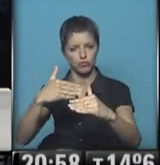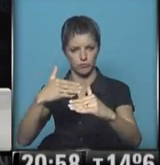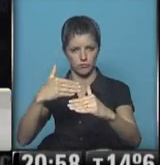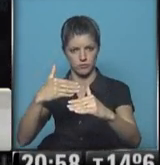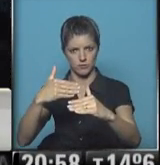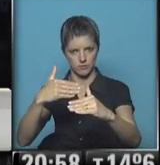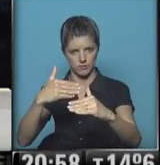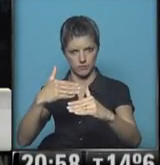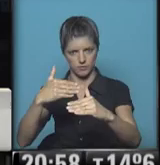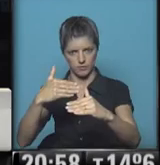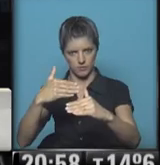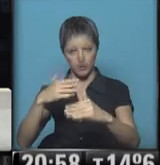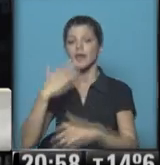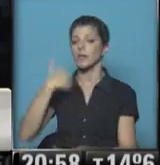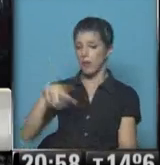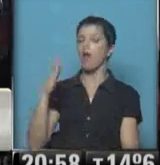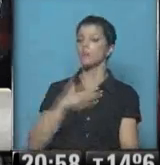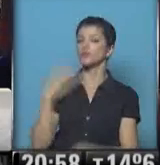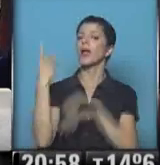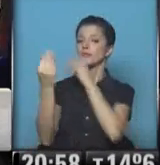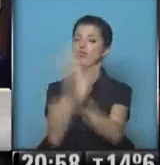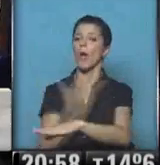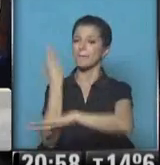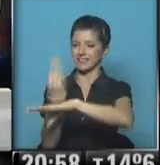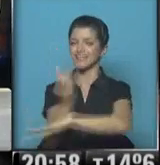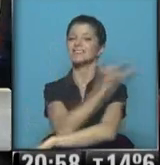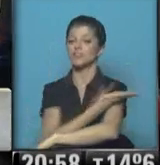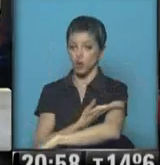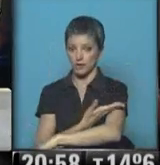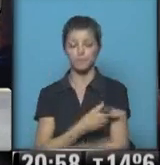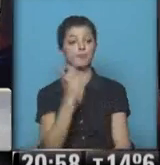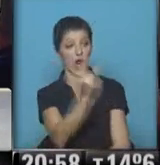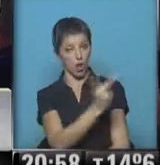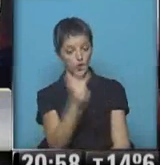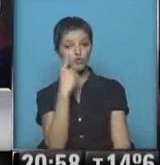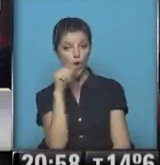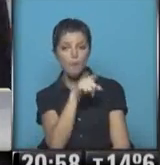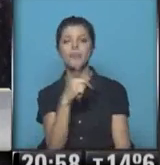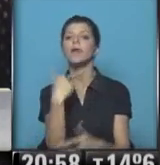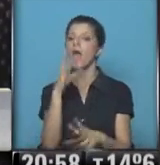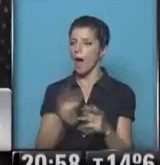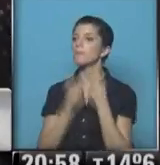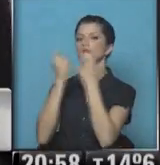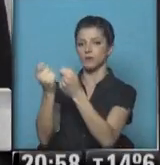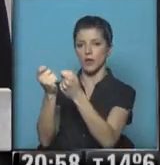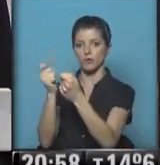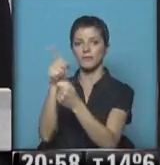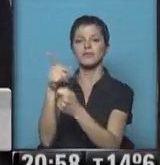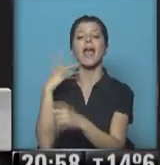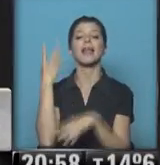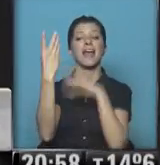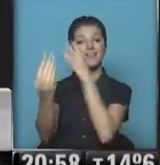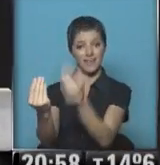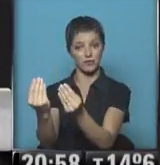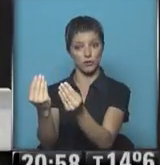con normalidad para presidente a ambos precandidatos ratificaron su apoyo al jefe de gabinete y precandidato